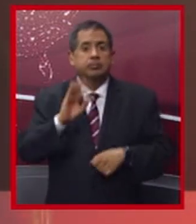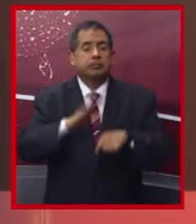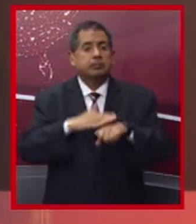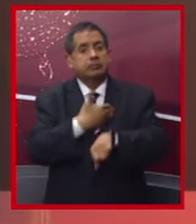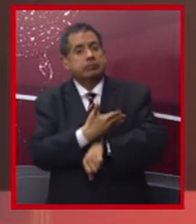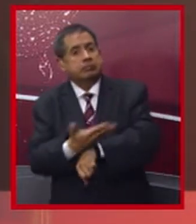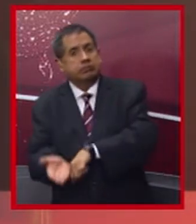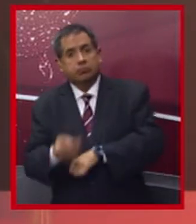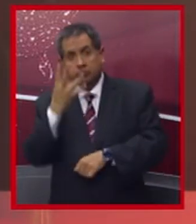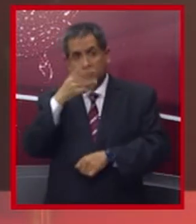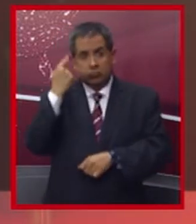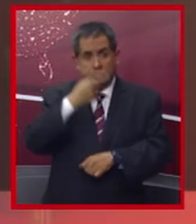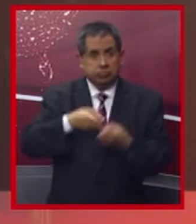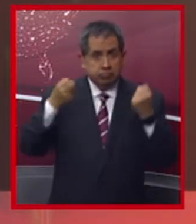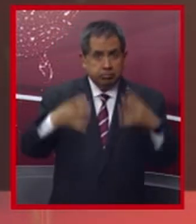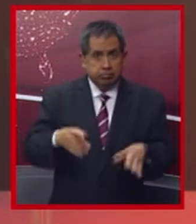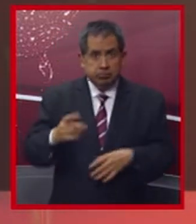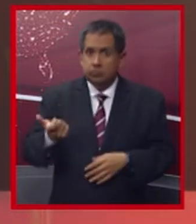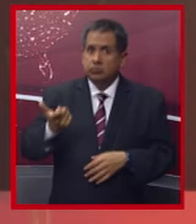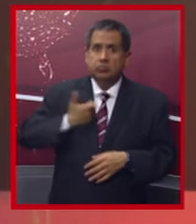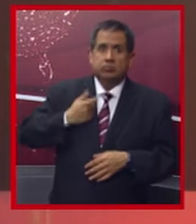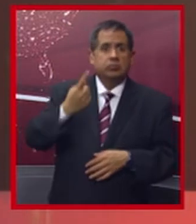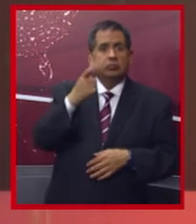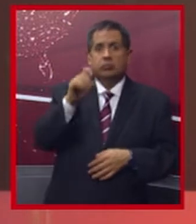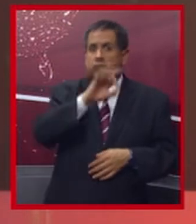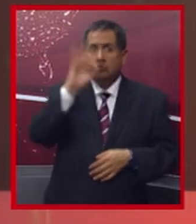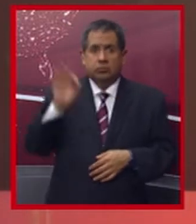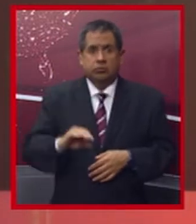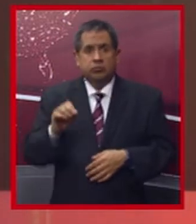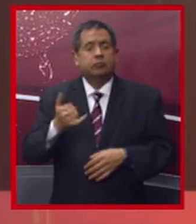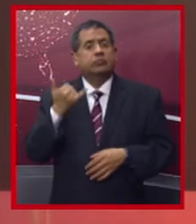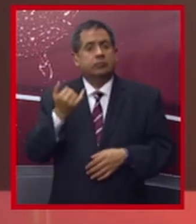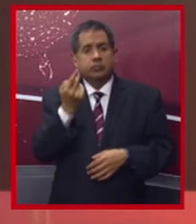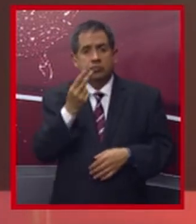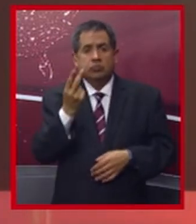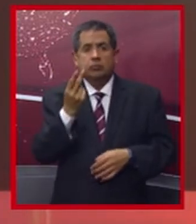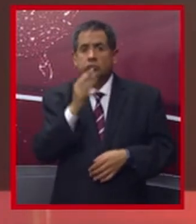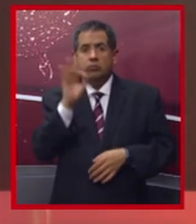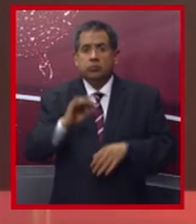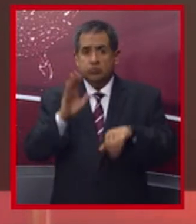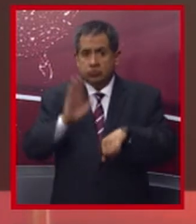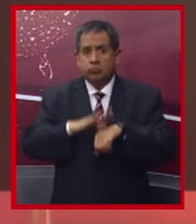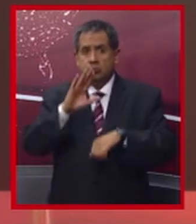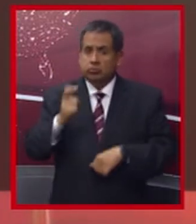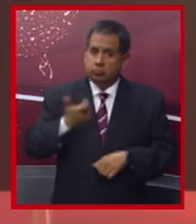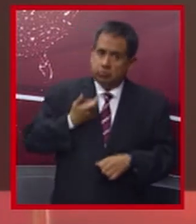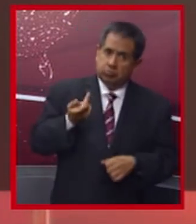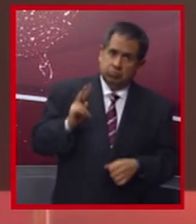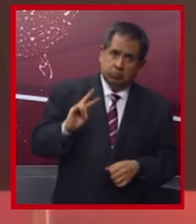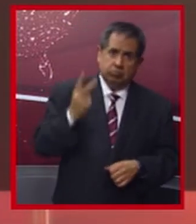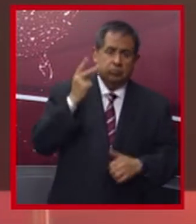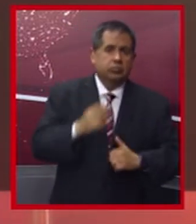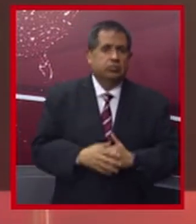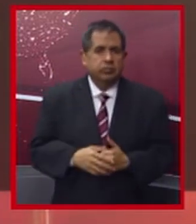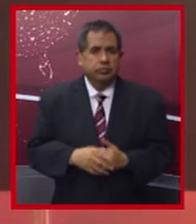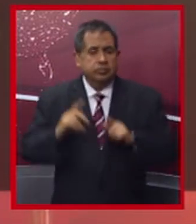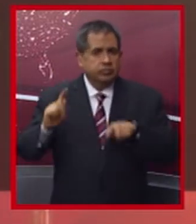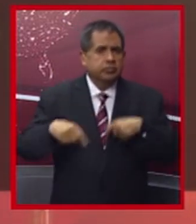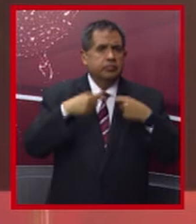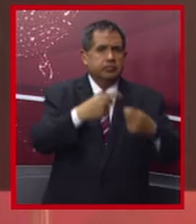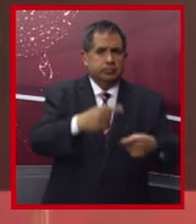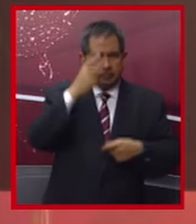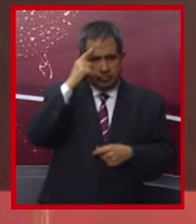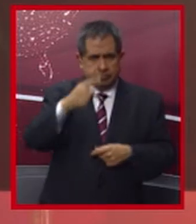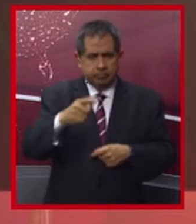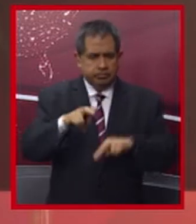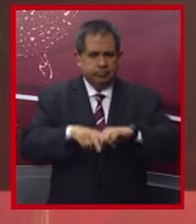mayores a 4 horas, se les pagará el 100% del boleto y 25% más. Otorga boletos para pasajeros que cedan